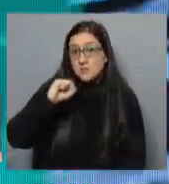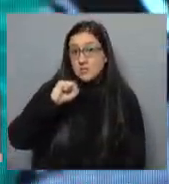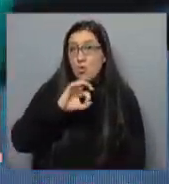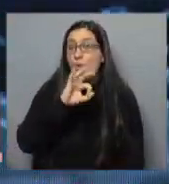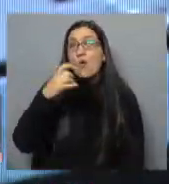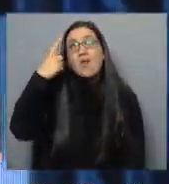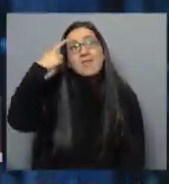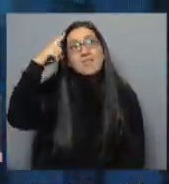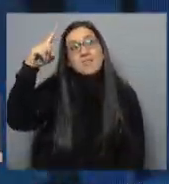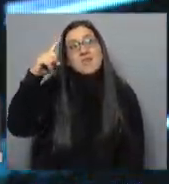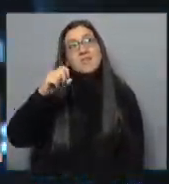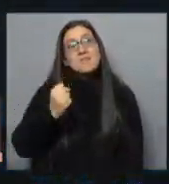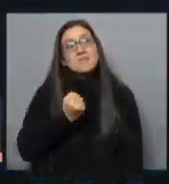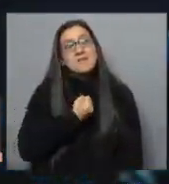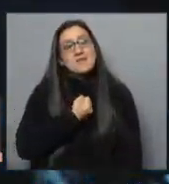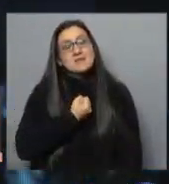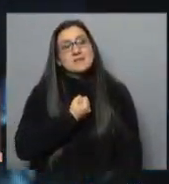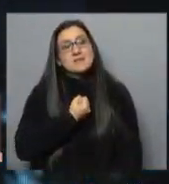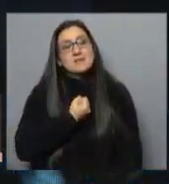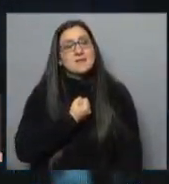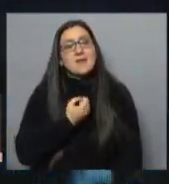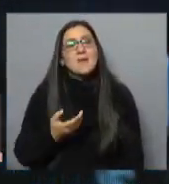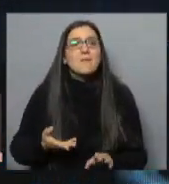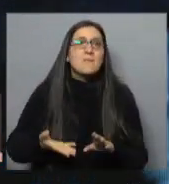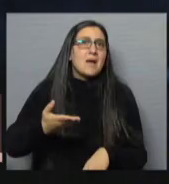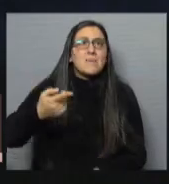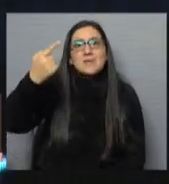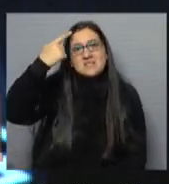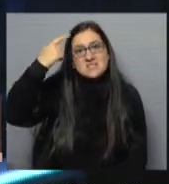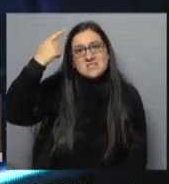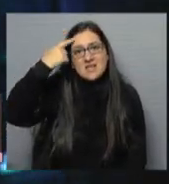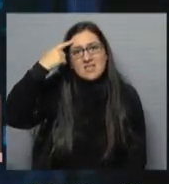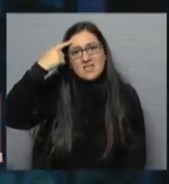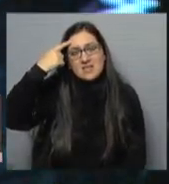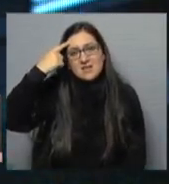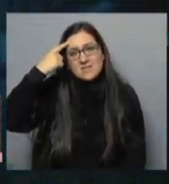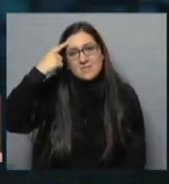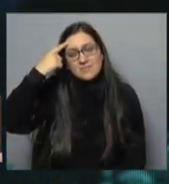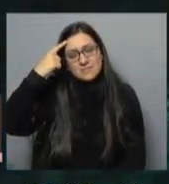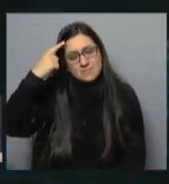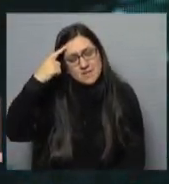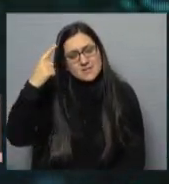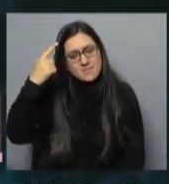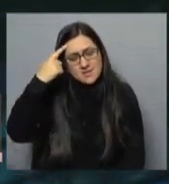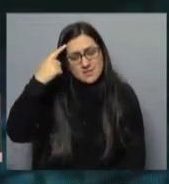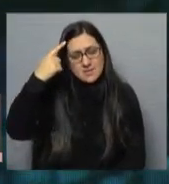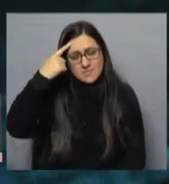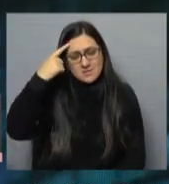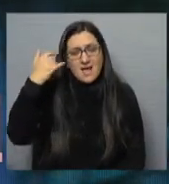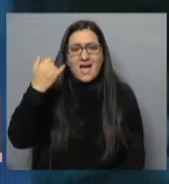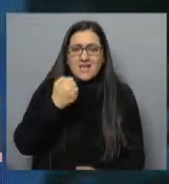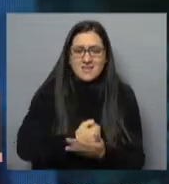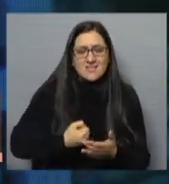idea de quitarse la vida es más pensada, más elaborada, hay